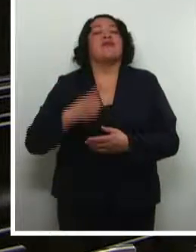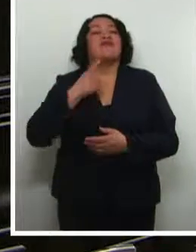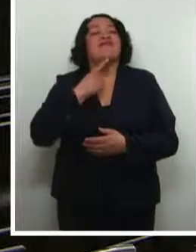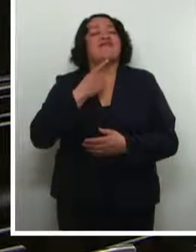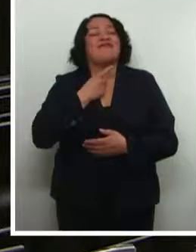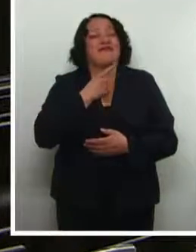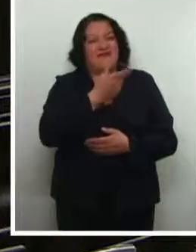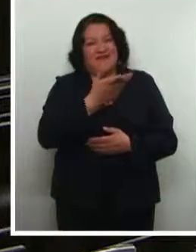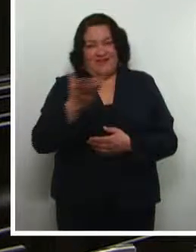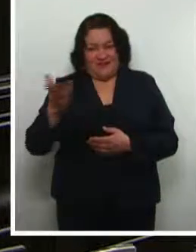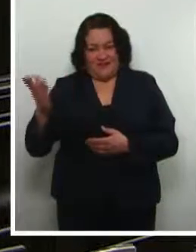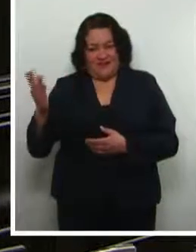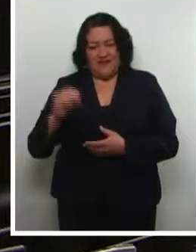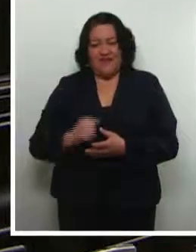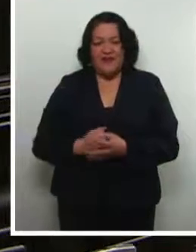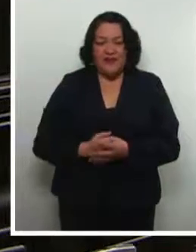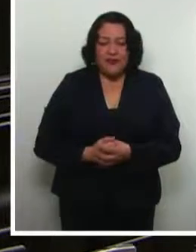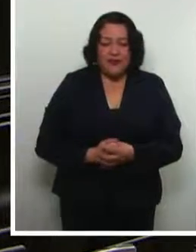diputados,